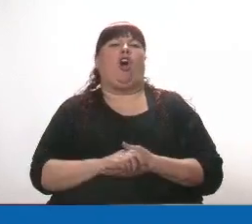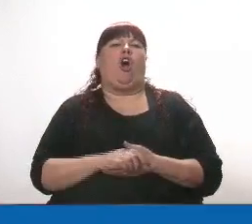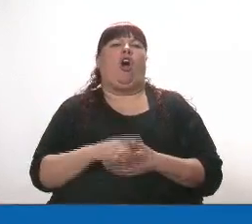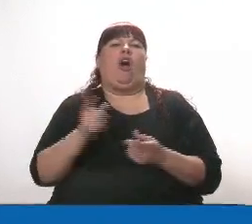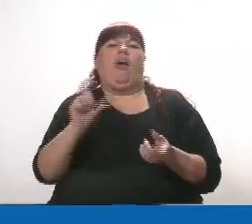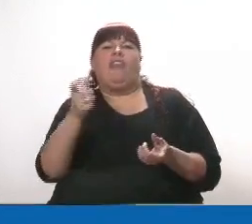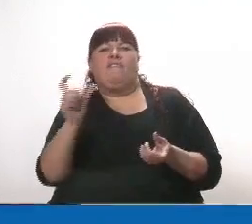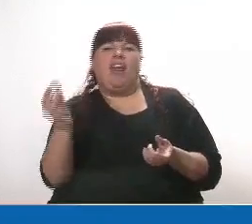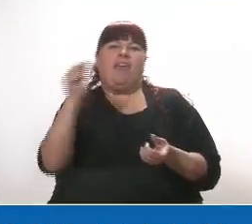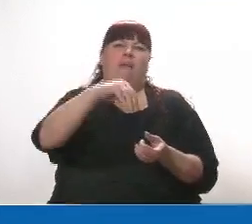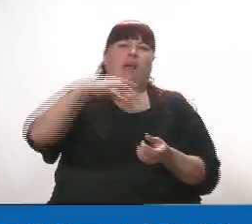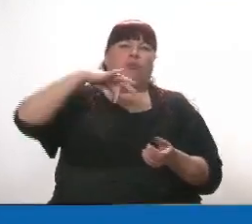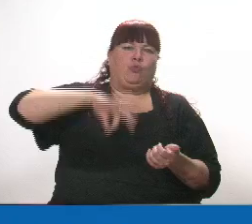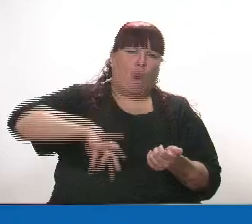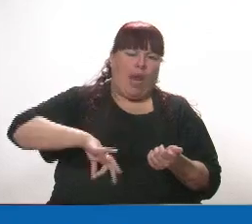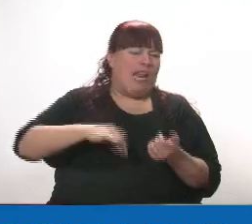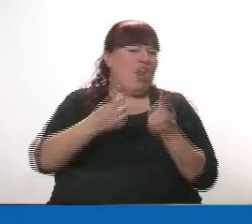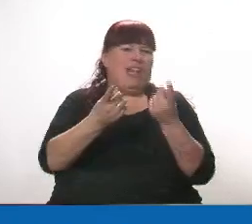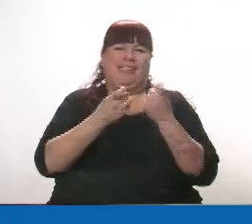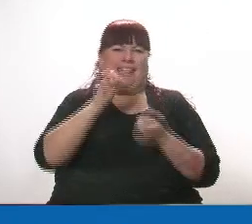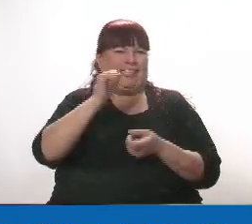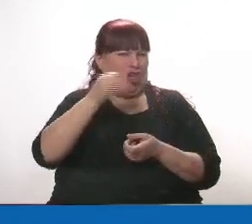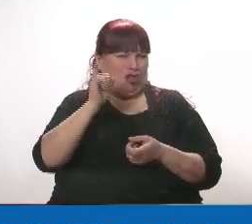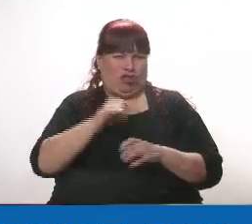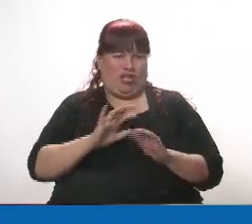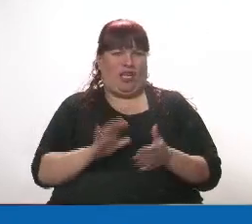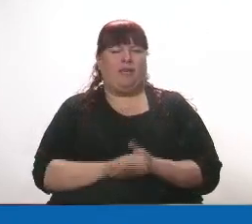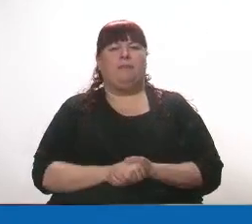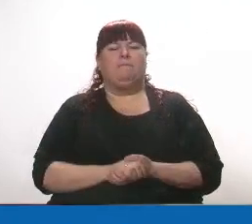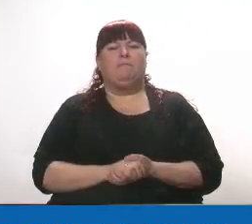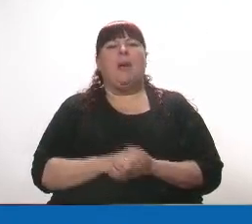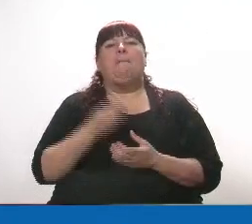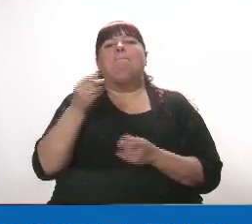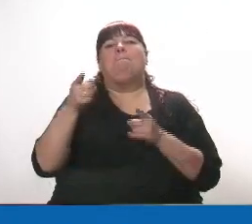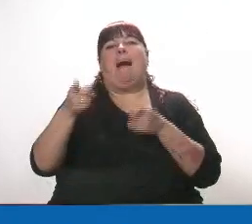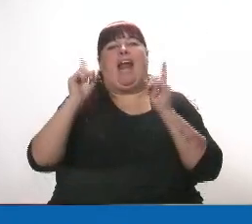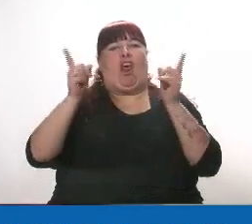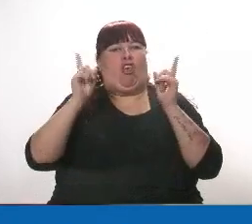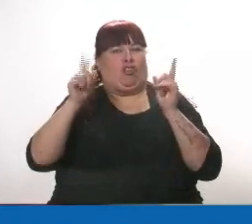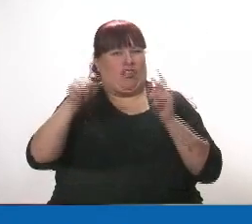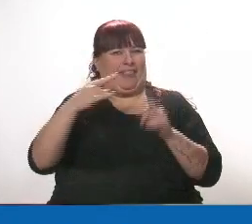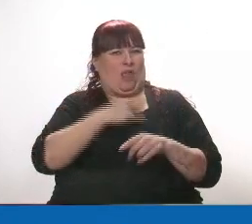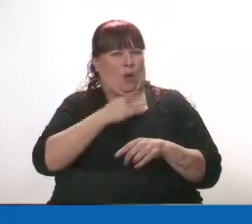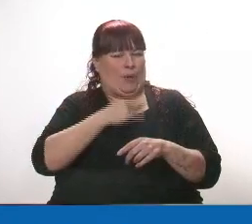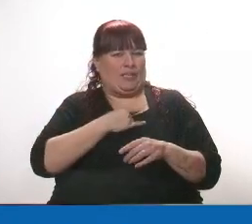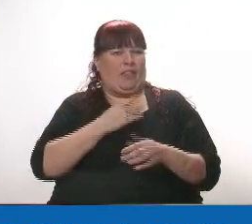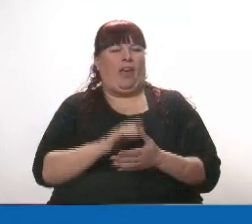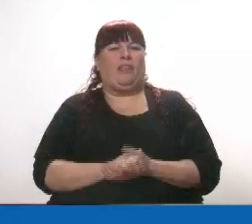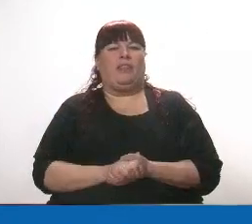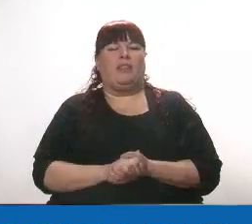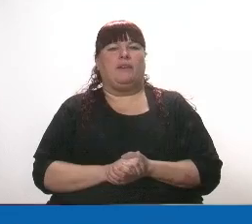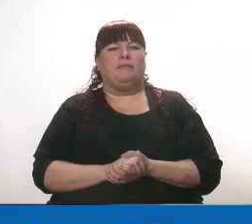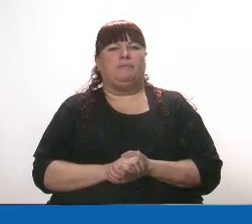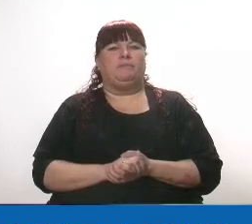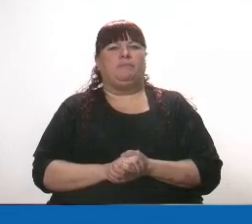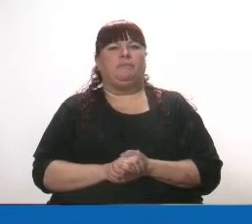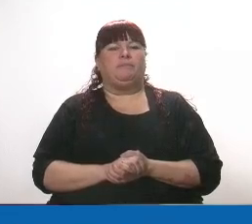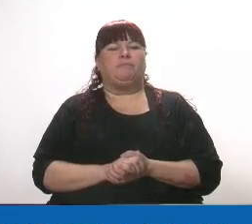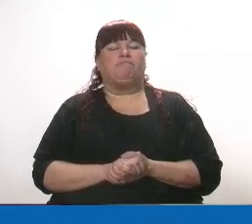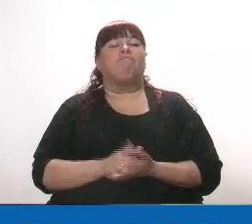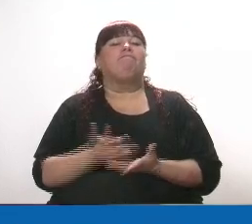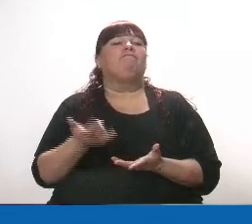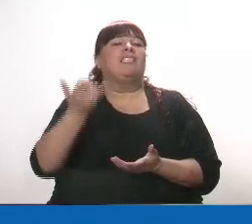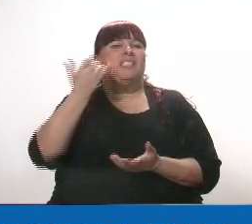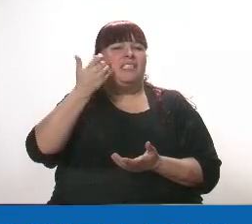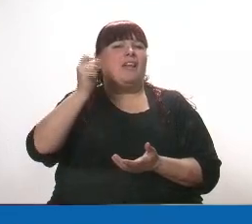recomposición salarial necesaria sin duda para los docentes universitarios y como ya lo